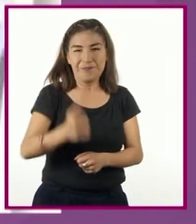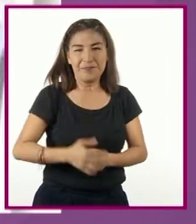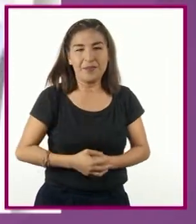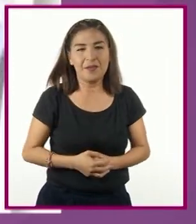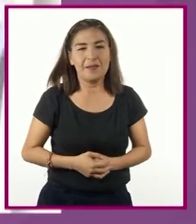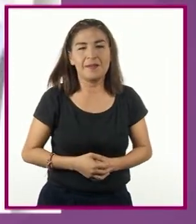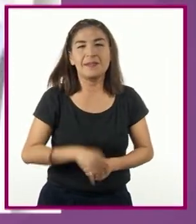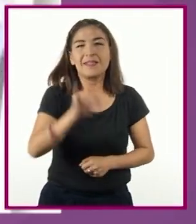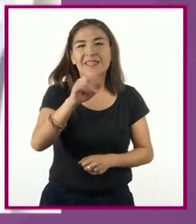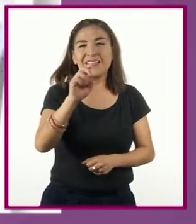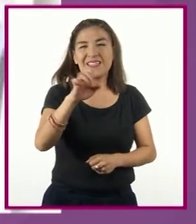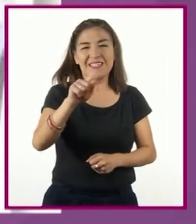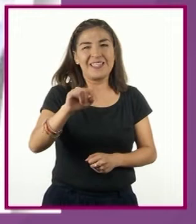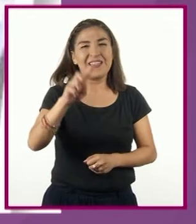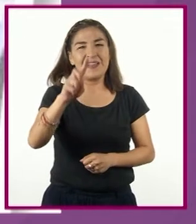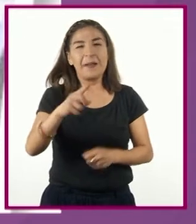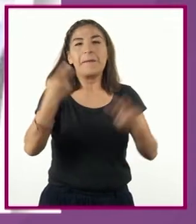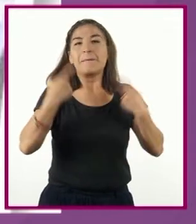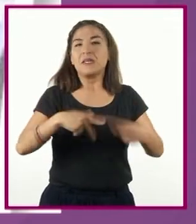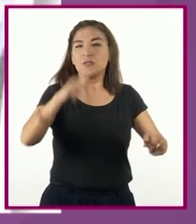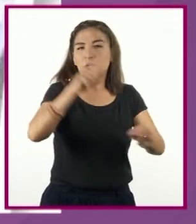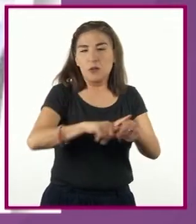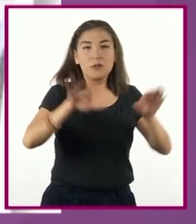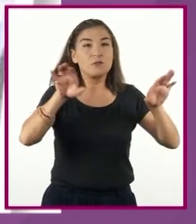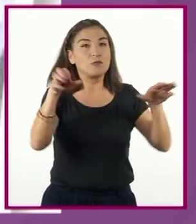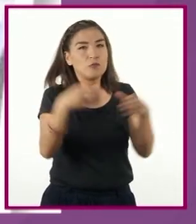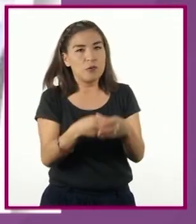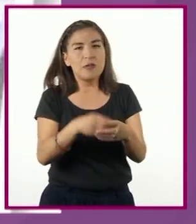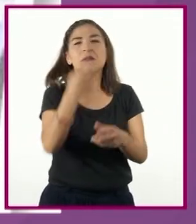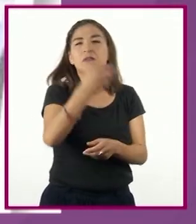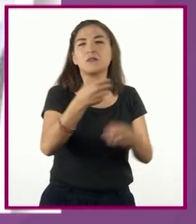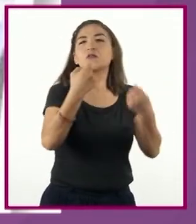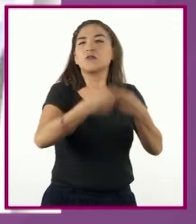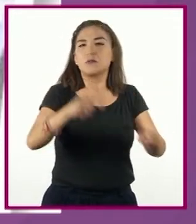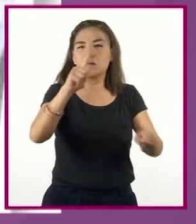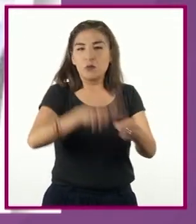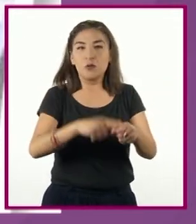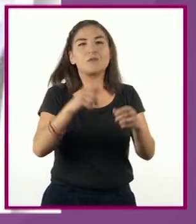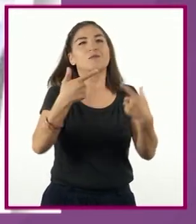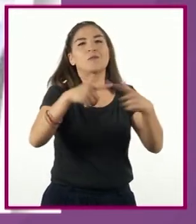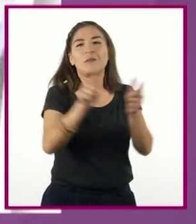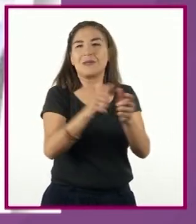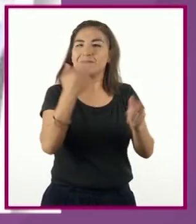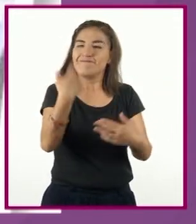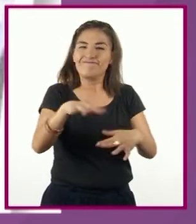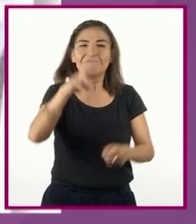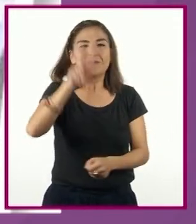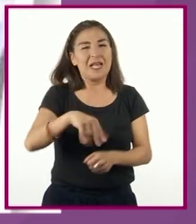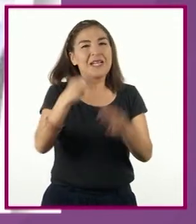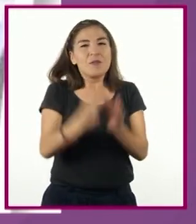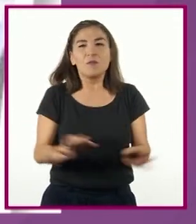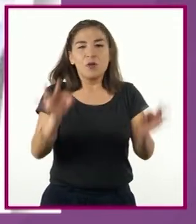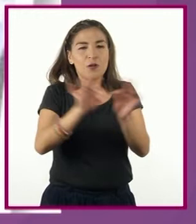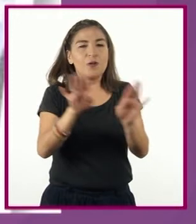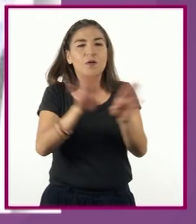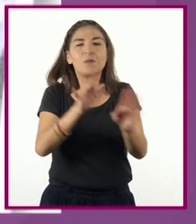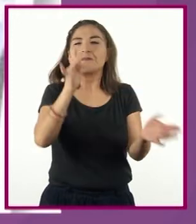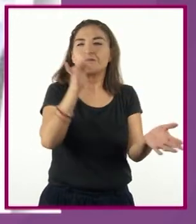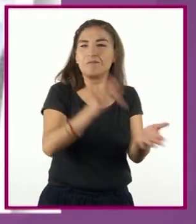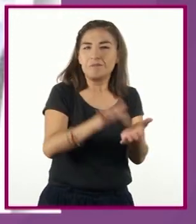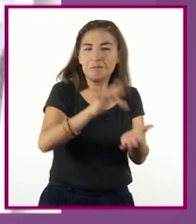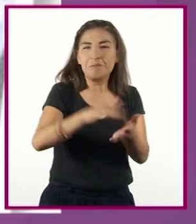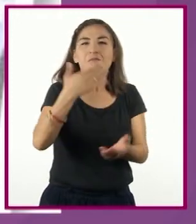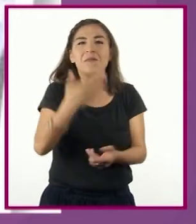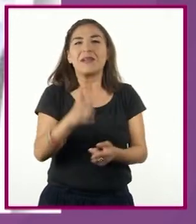identidad personal y colectiva, los grupos sociales tienen un papel preponderante e influyen de manera significativa